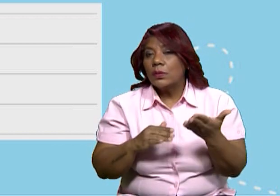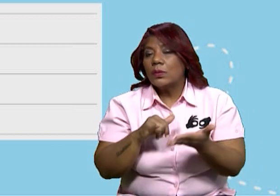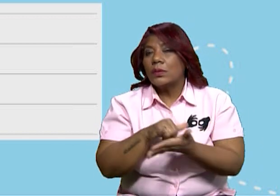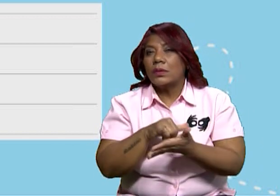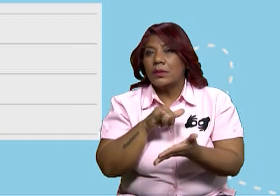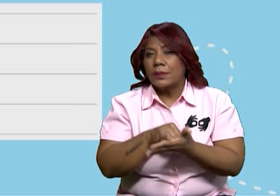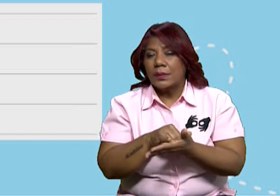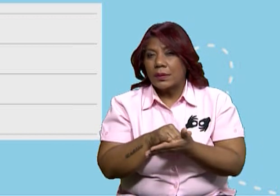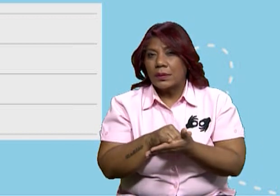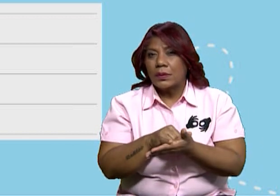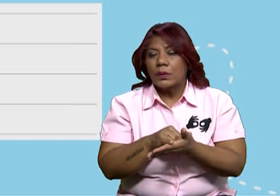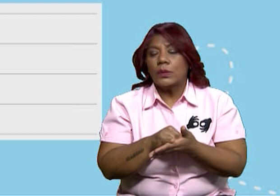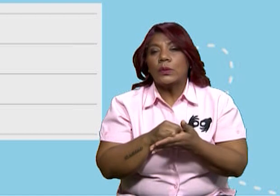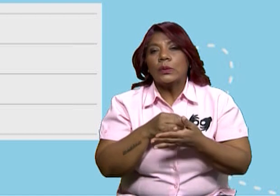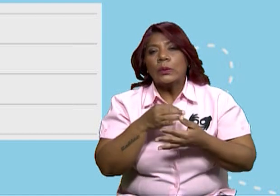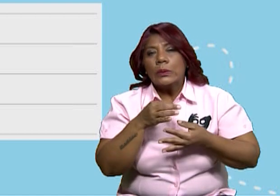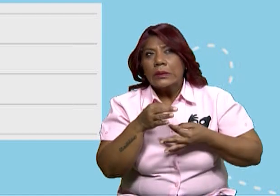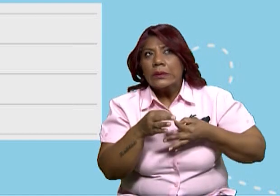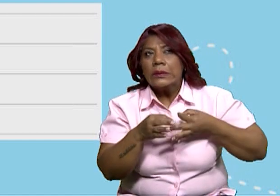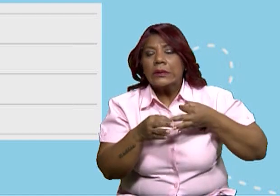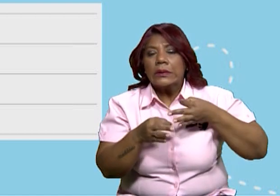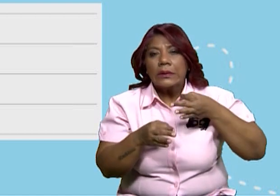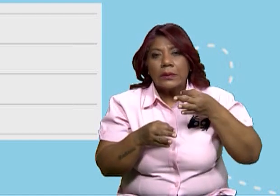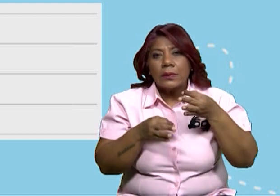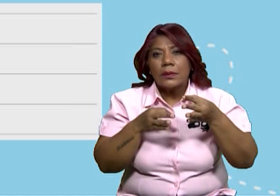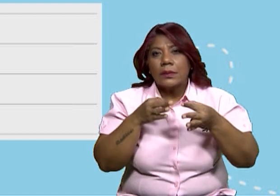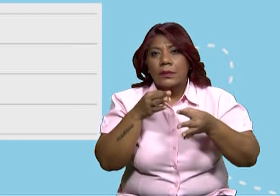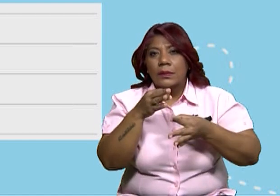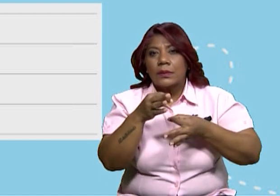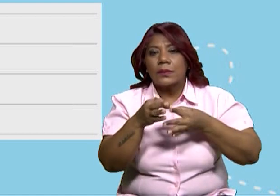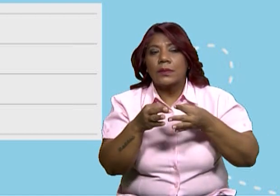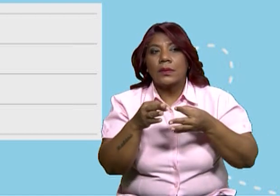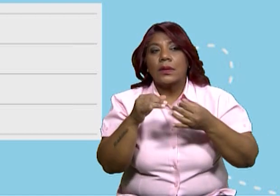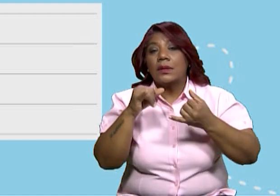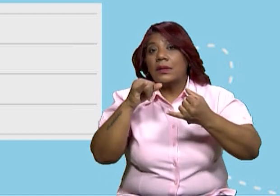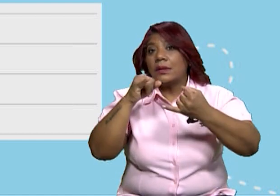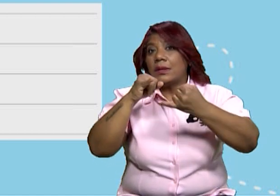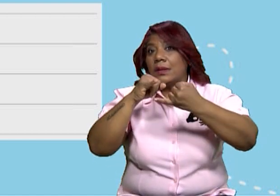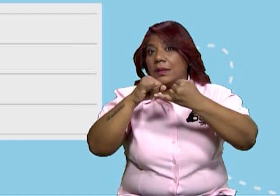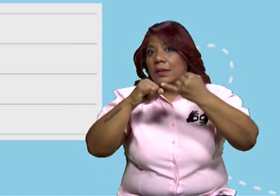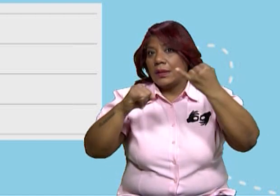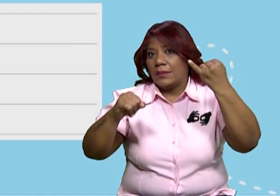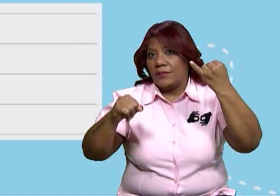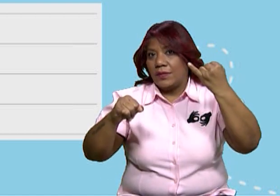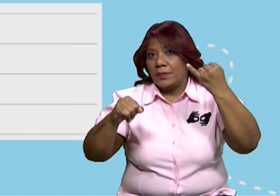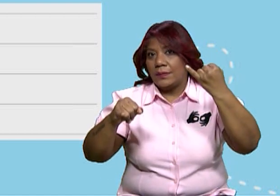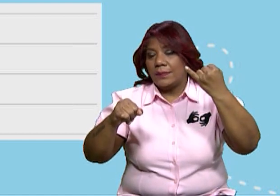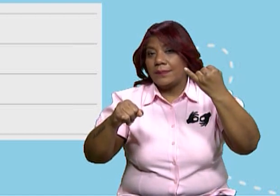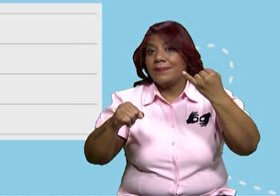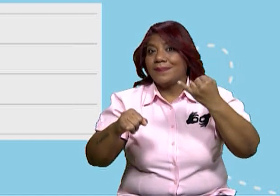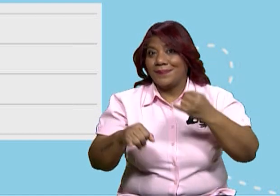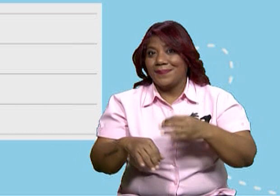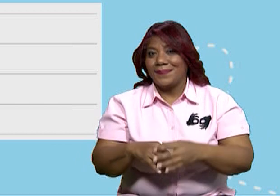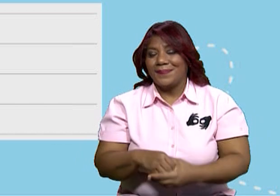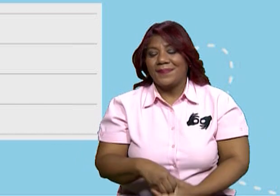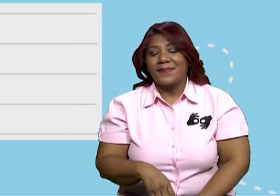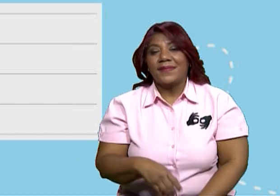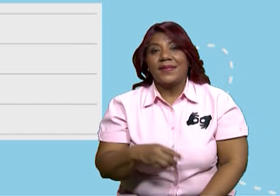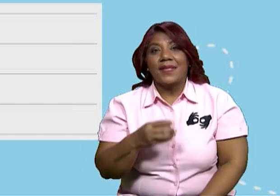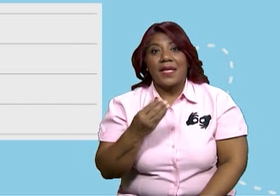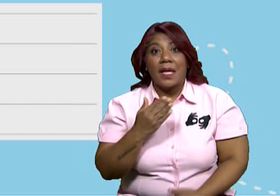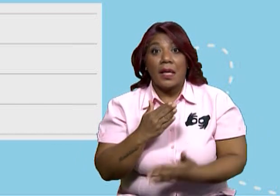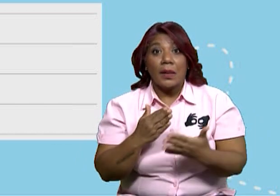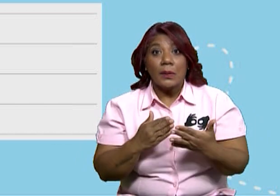todo lo que ocurre en una historia. Y el desenlace es la parte final. Algunas veces los finales